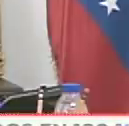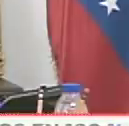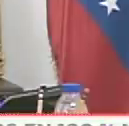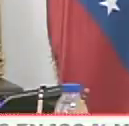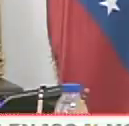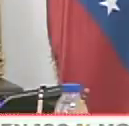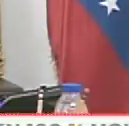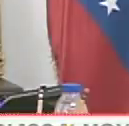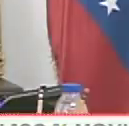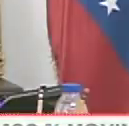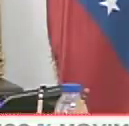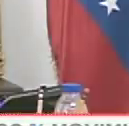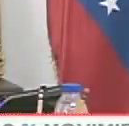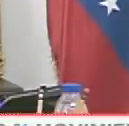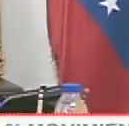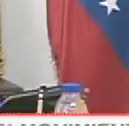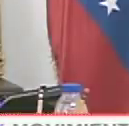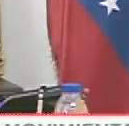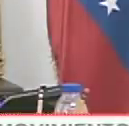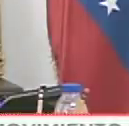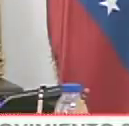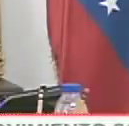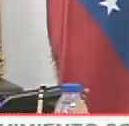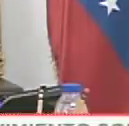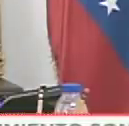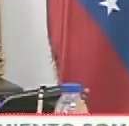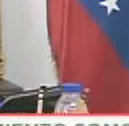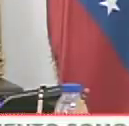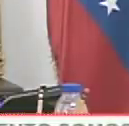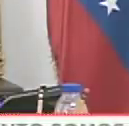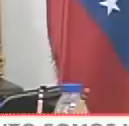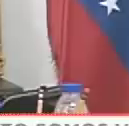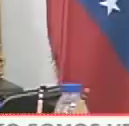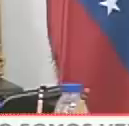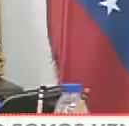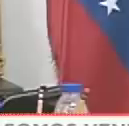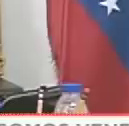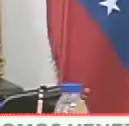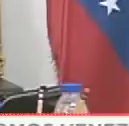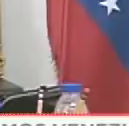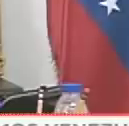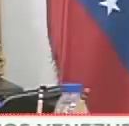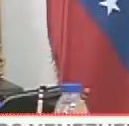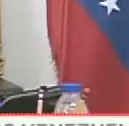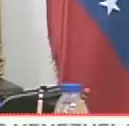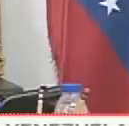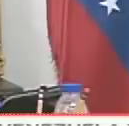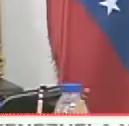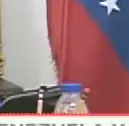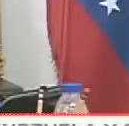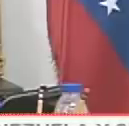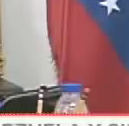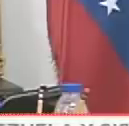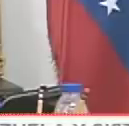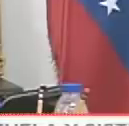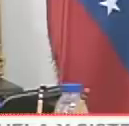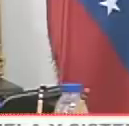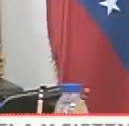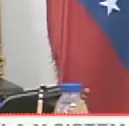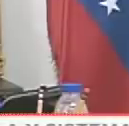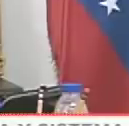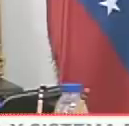en la tardecita, en la noche, pendiente de todo, y de todos, y de